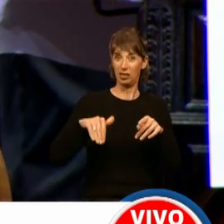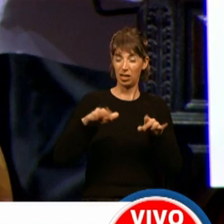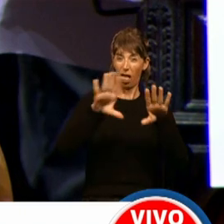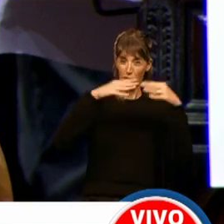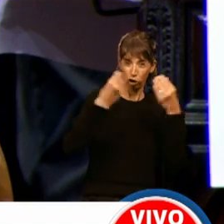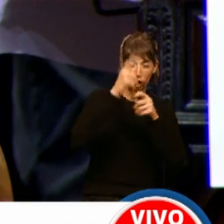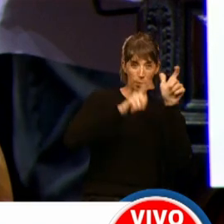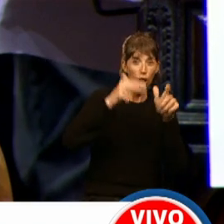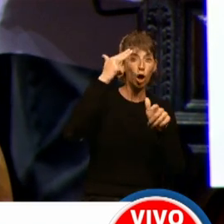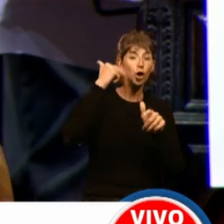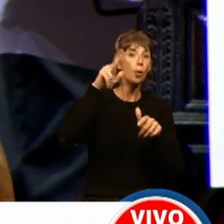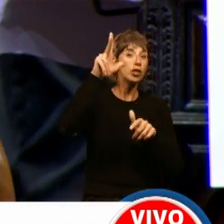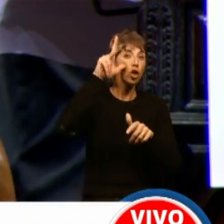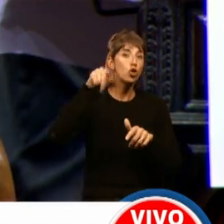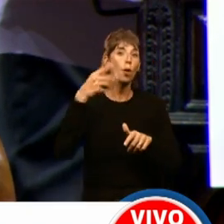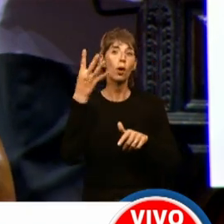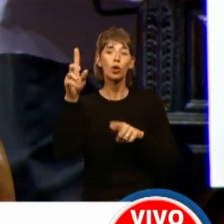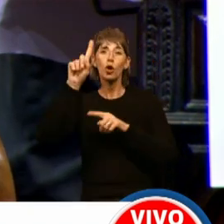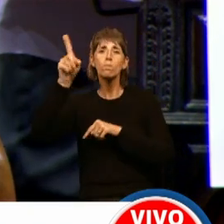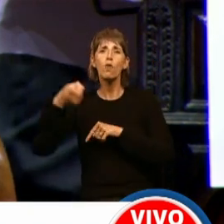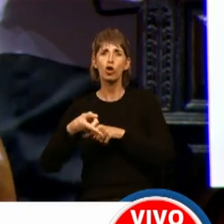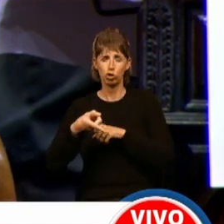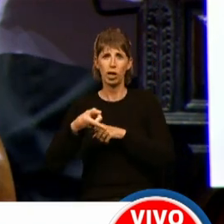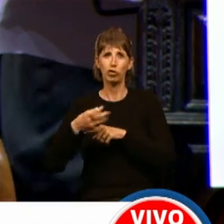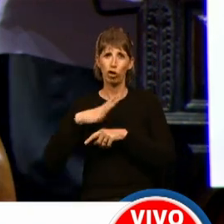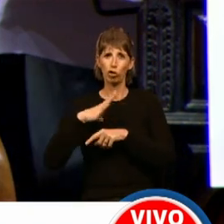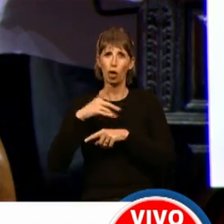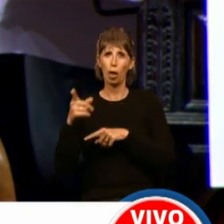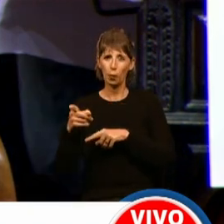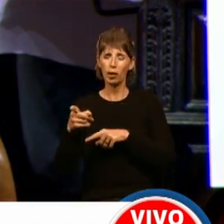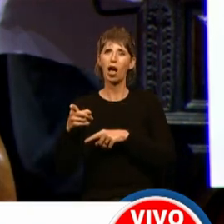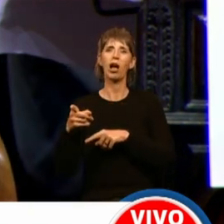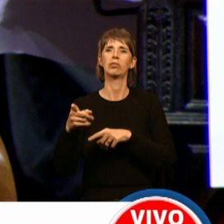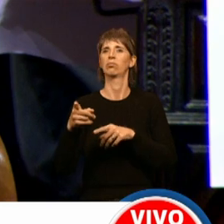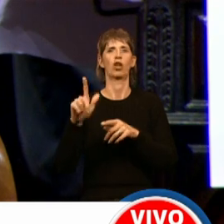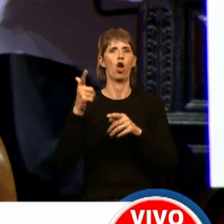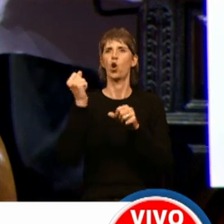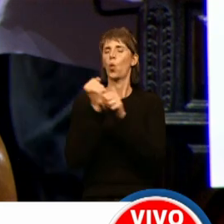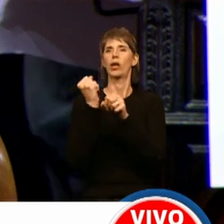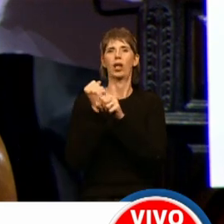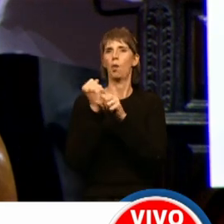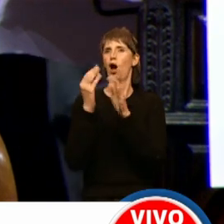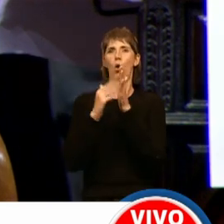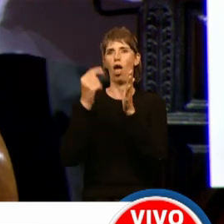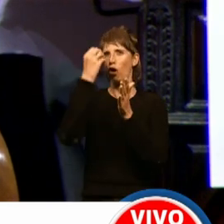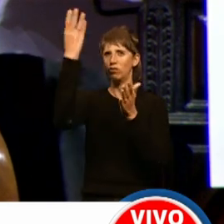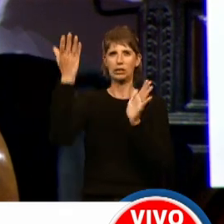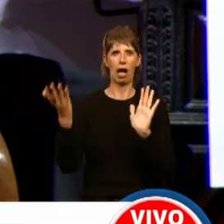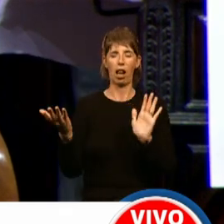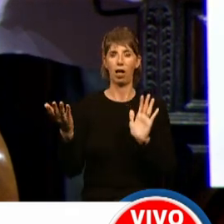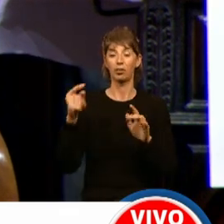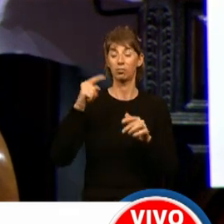de las personas trans y travestis no se encuentran incorporadas al mercado de trabajo formal y que en